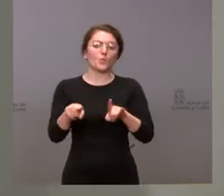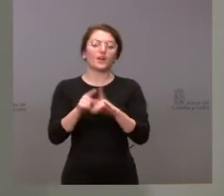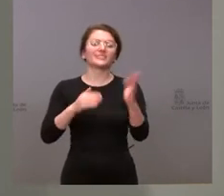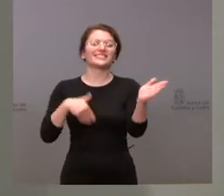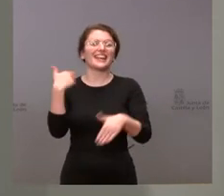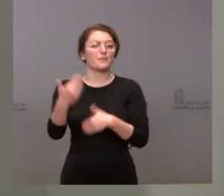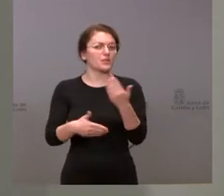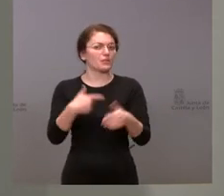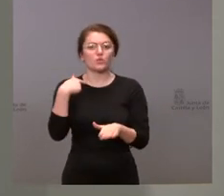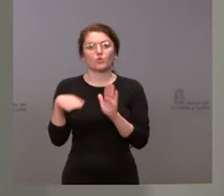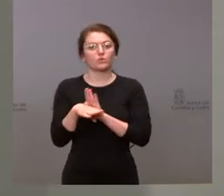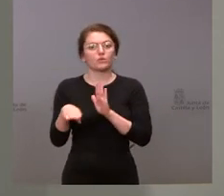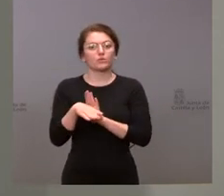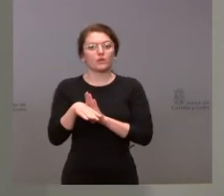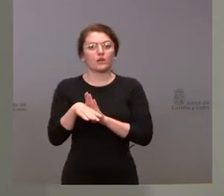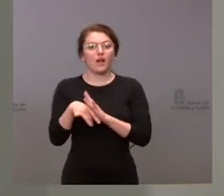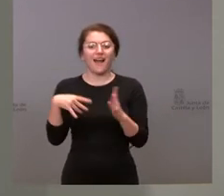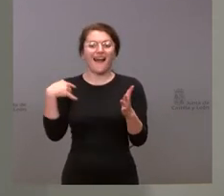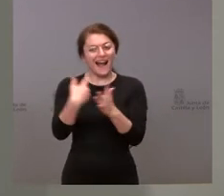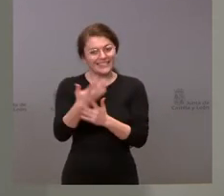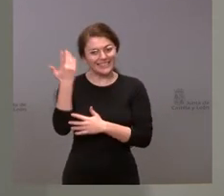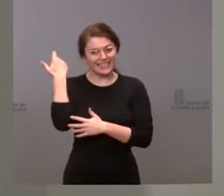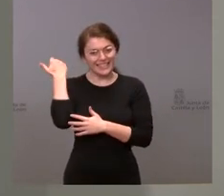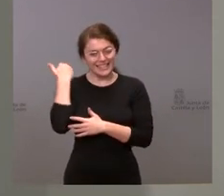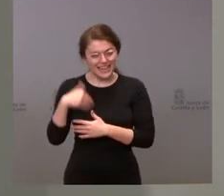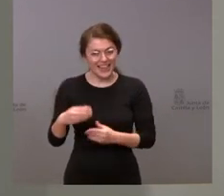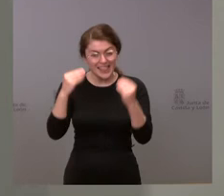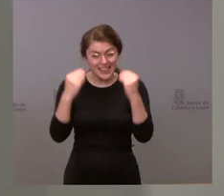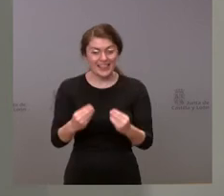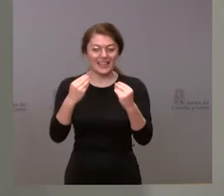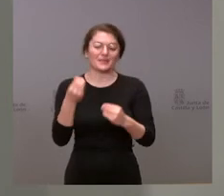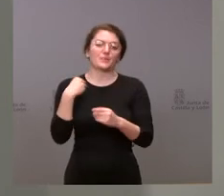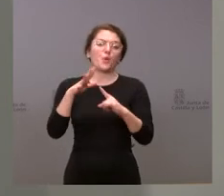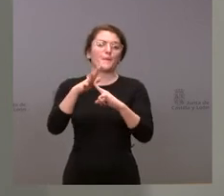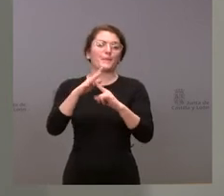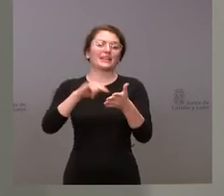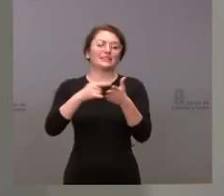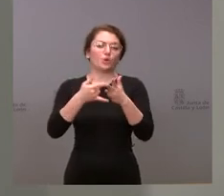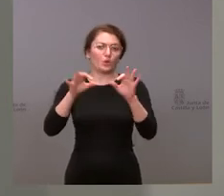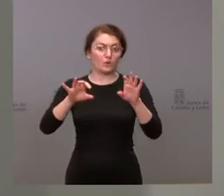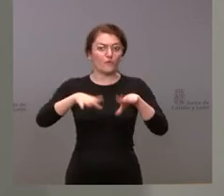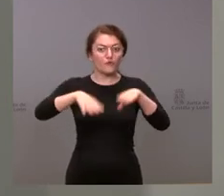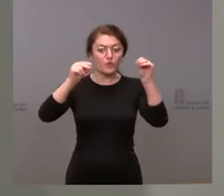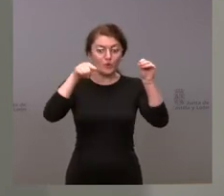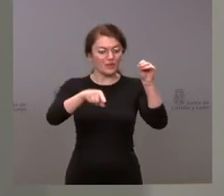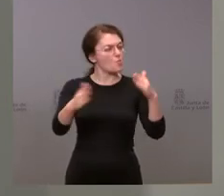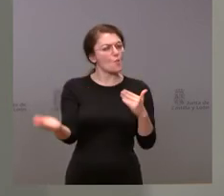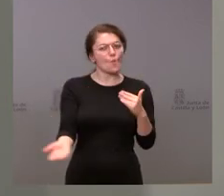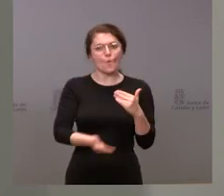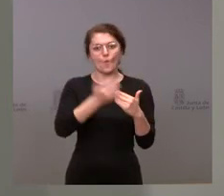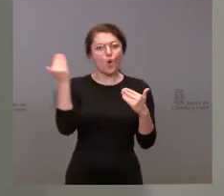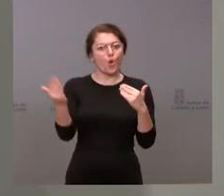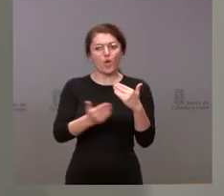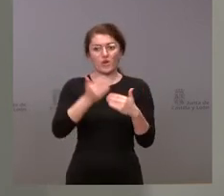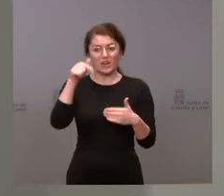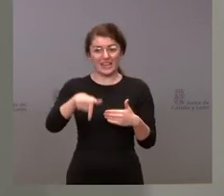culminar el proyecto del parque tecnológico de burgos va a ser también por razón del momento actual el más moderno de los que dispone de